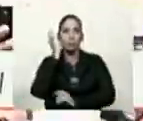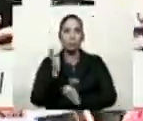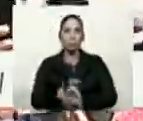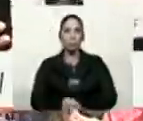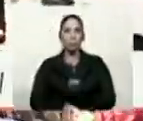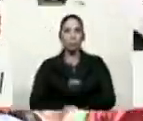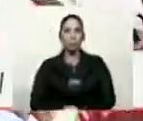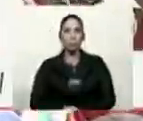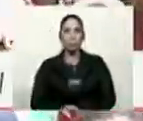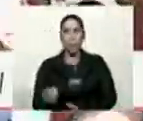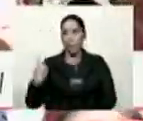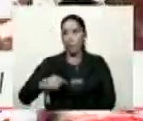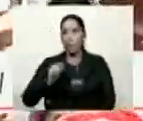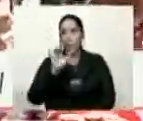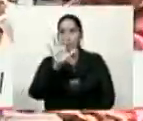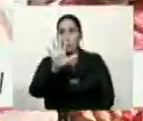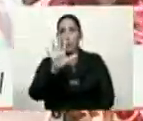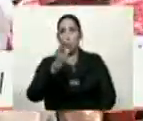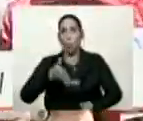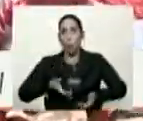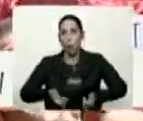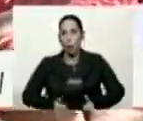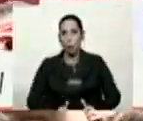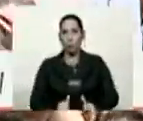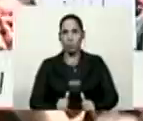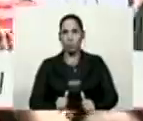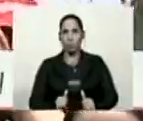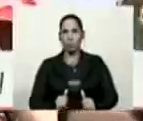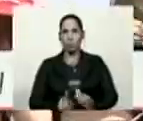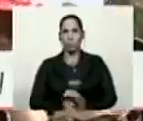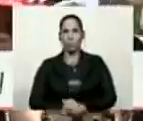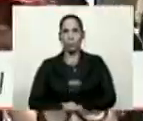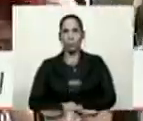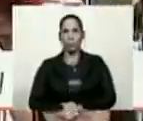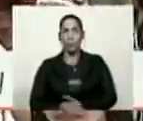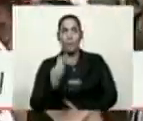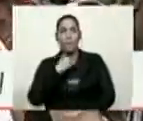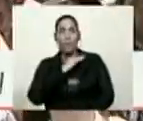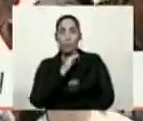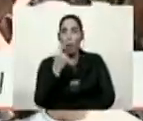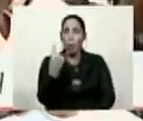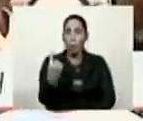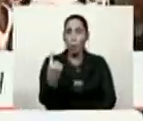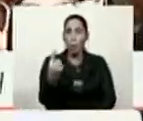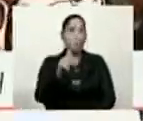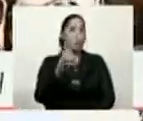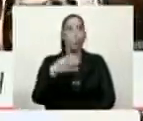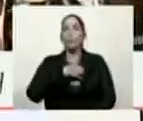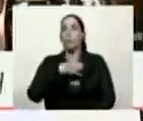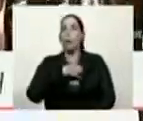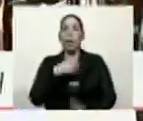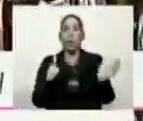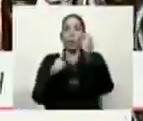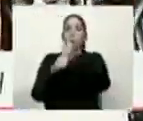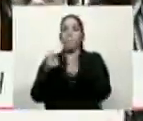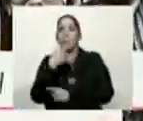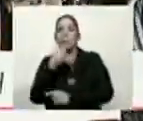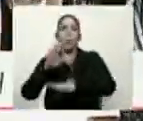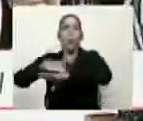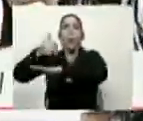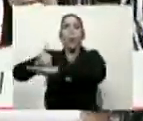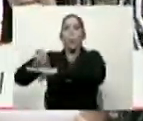que tiene 5 muchachos, que se le enferma uno y no puede encontrar medicina por culpa de